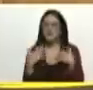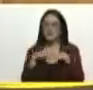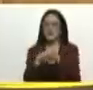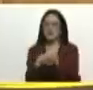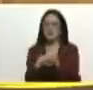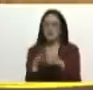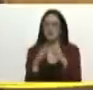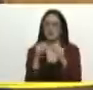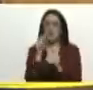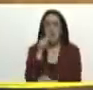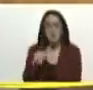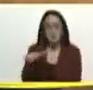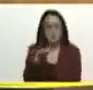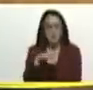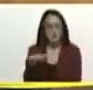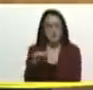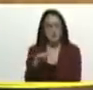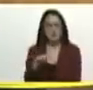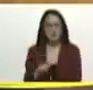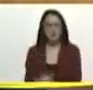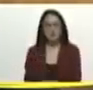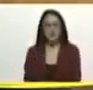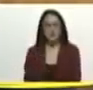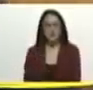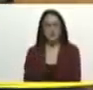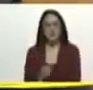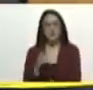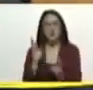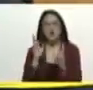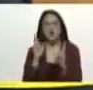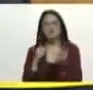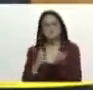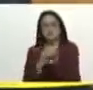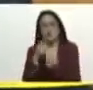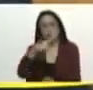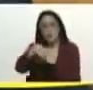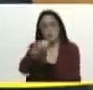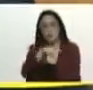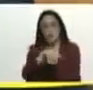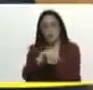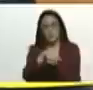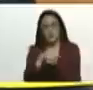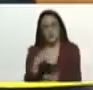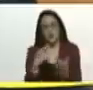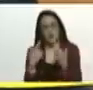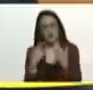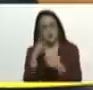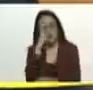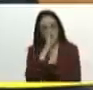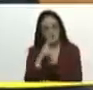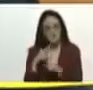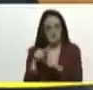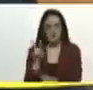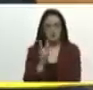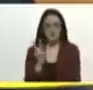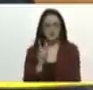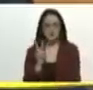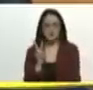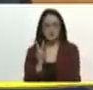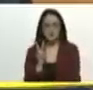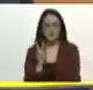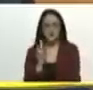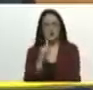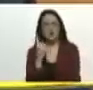nuestros pueblos, y espero que contar con ustedes para que la relación entre Brasil y Venezuela no sea